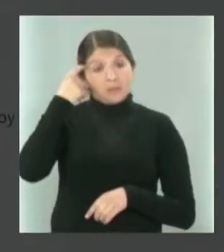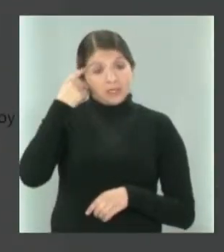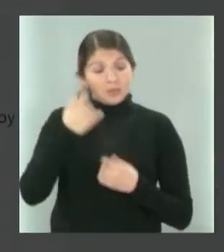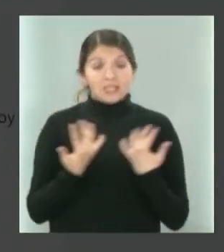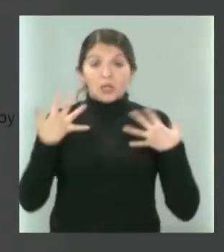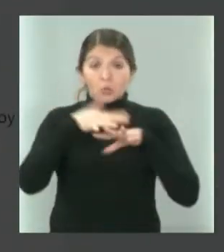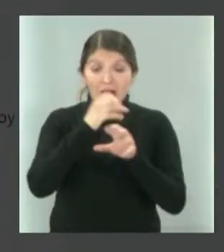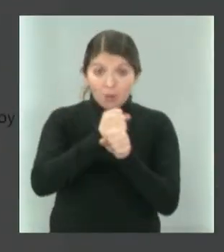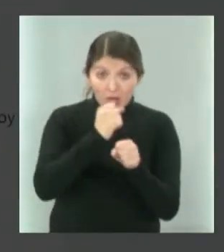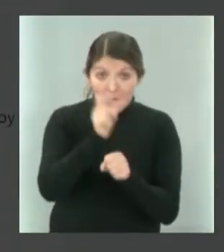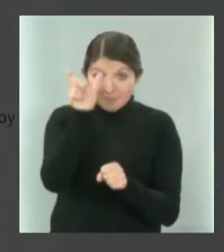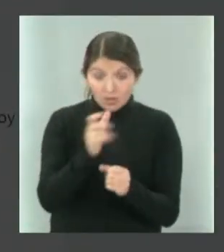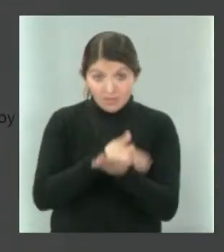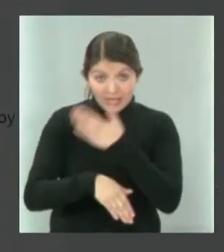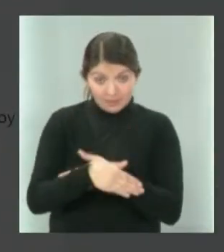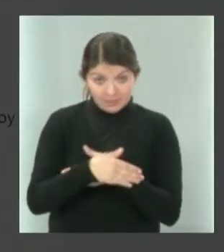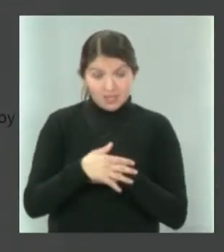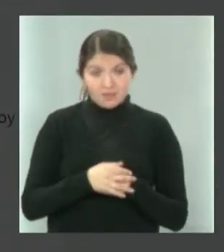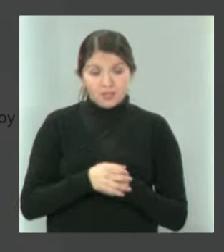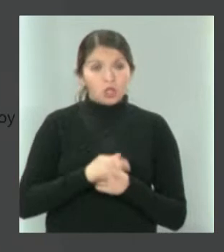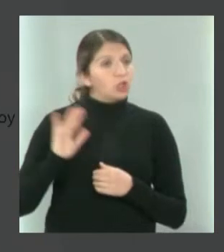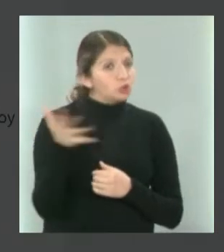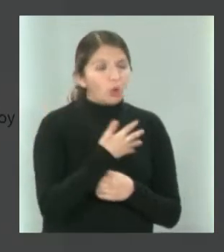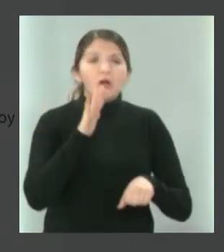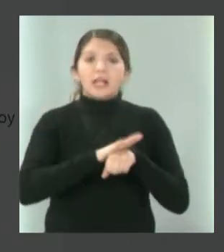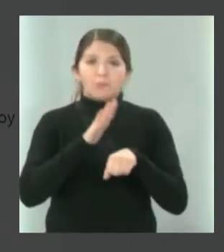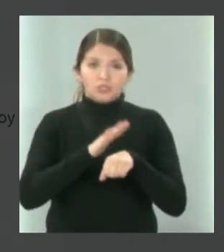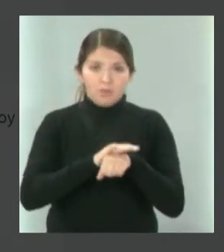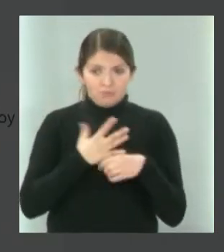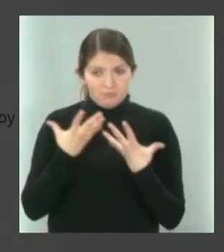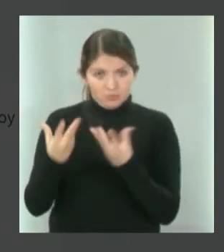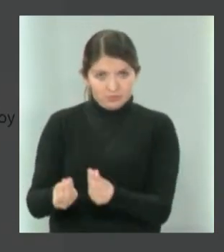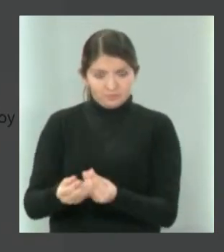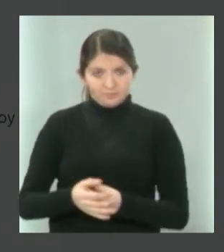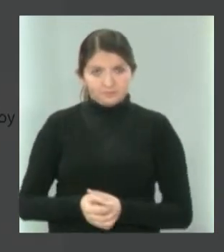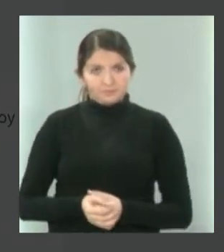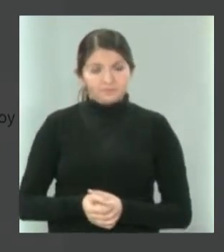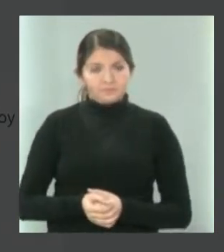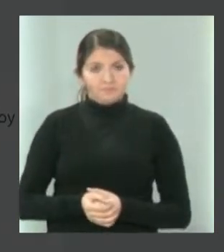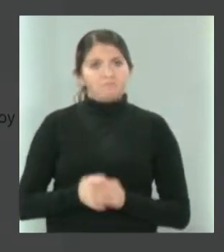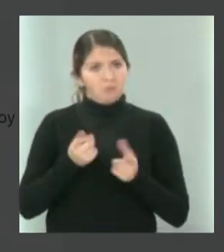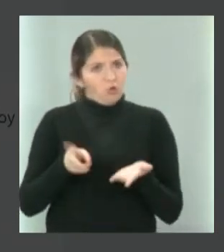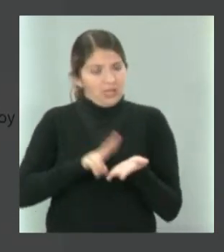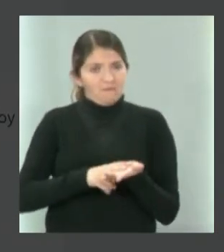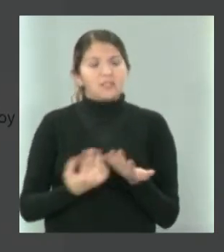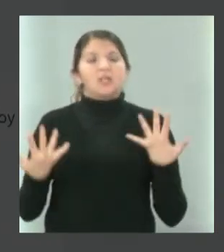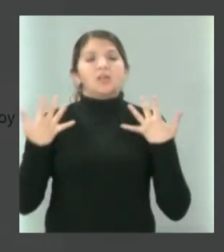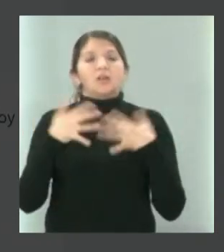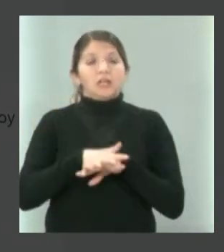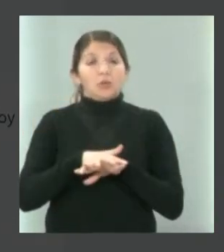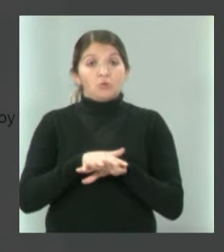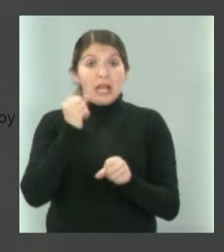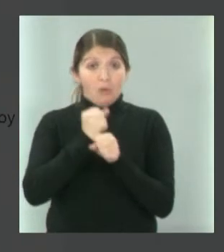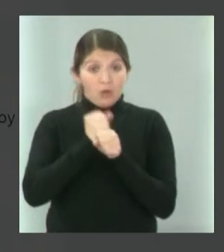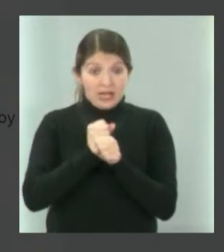personas con discapacidad la construimos entre todos. Perfecto. La inclusión laboral de las personas con discapacidad la construimos